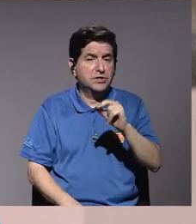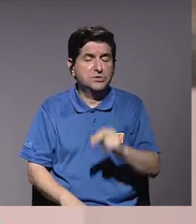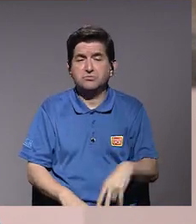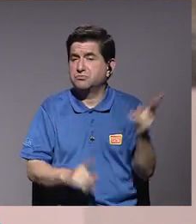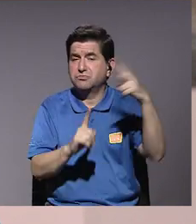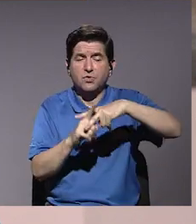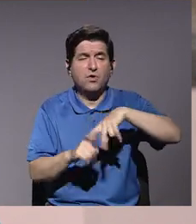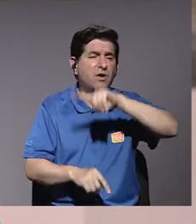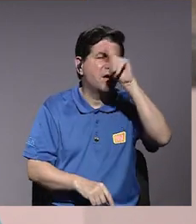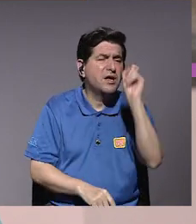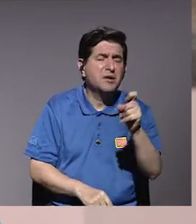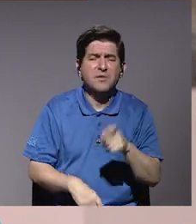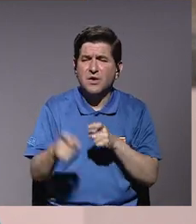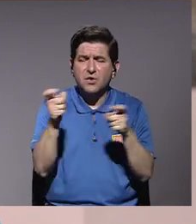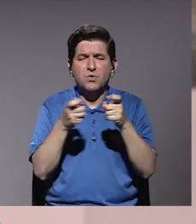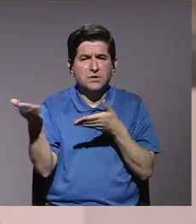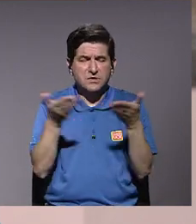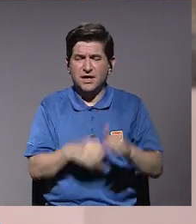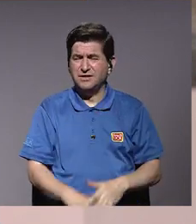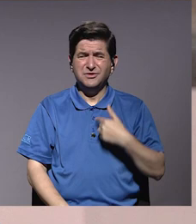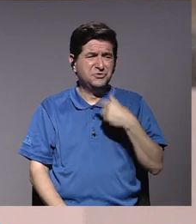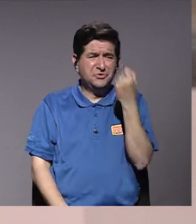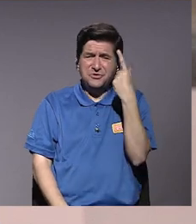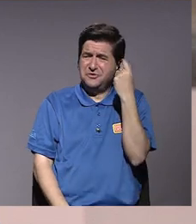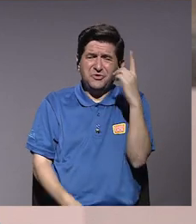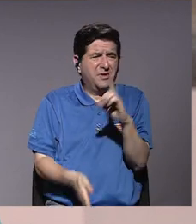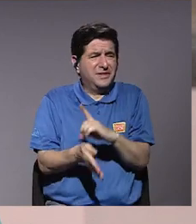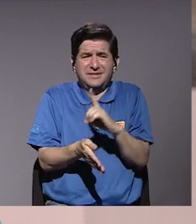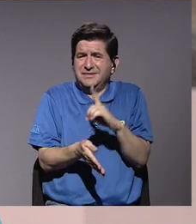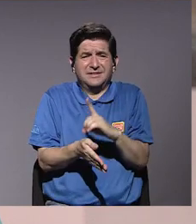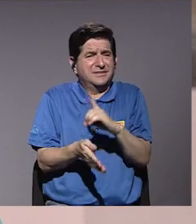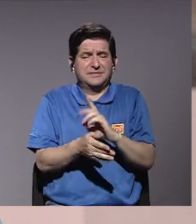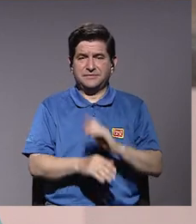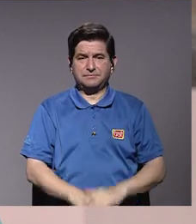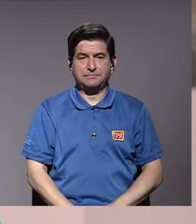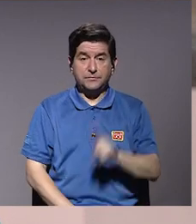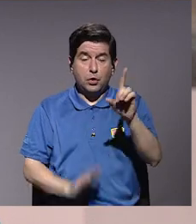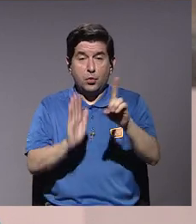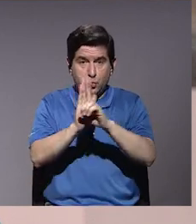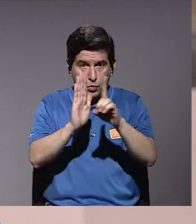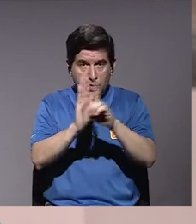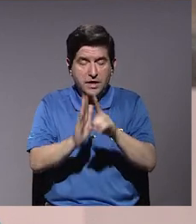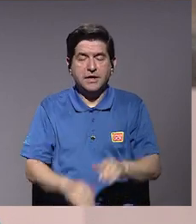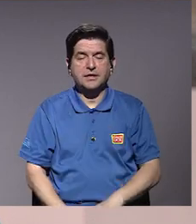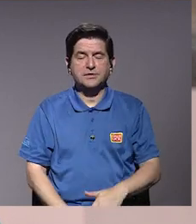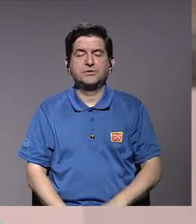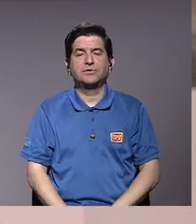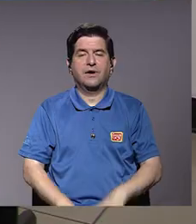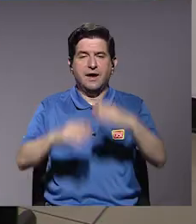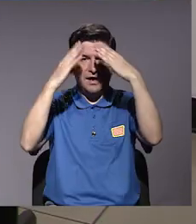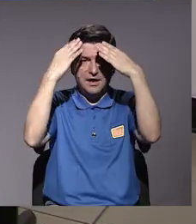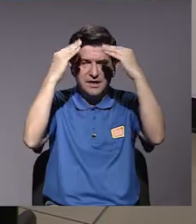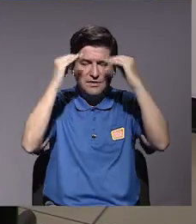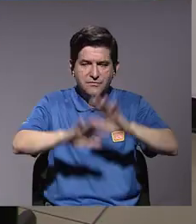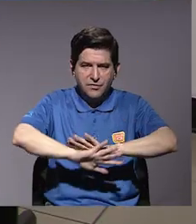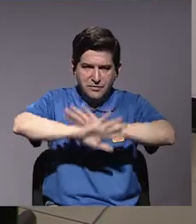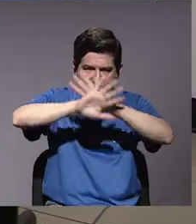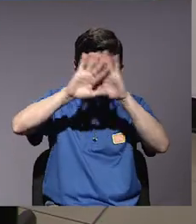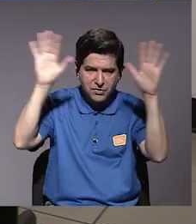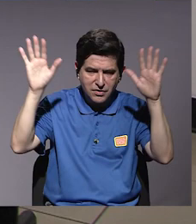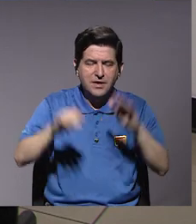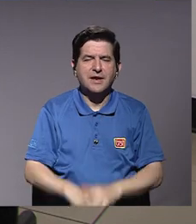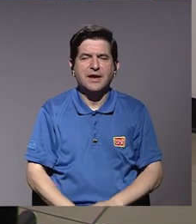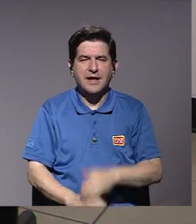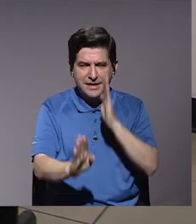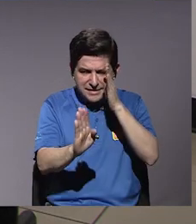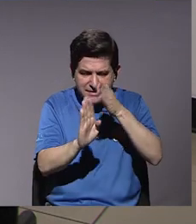llegan a preguntar a las contralorías, veas que no le entendí bien al doctor. Entonces, hay un derecho que se llama recibir información clara,